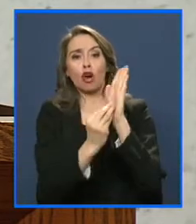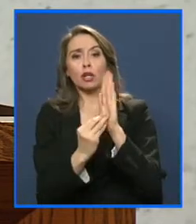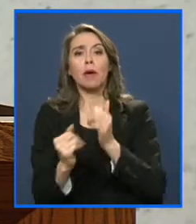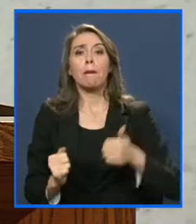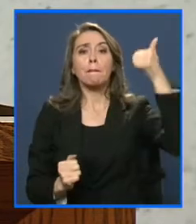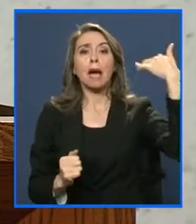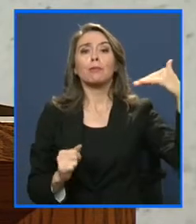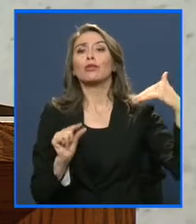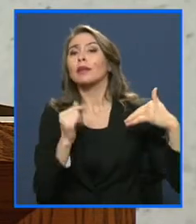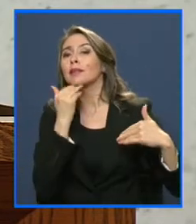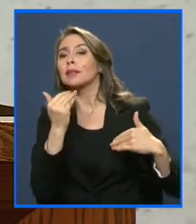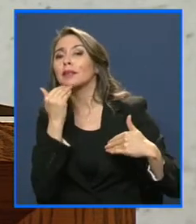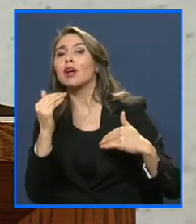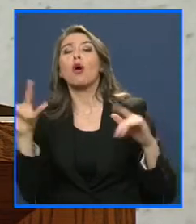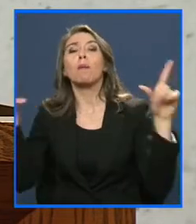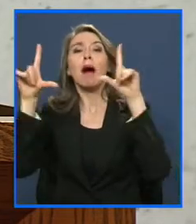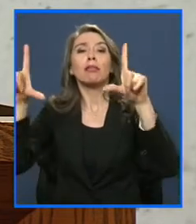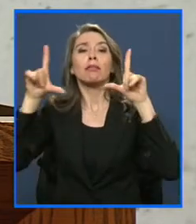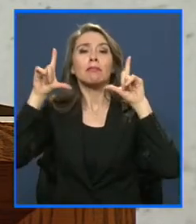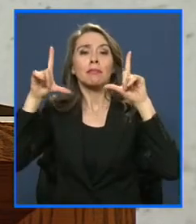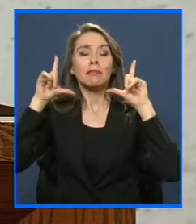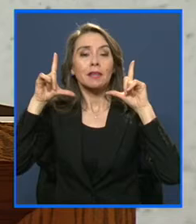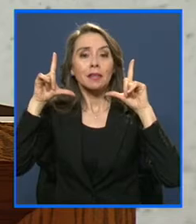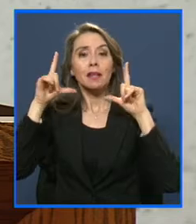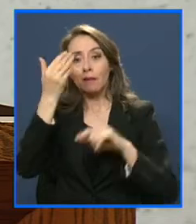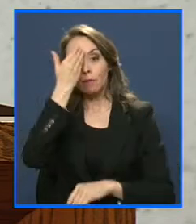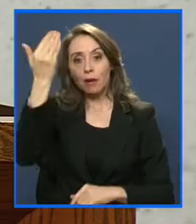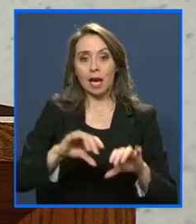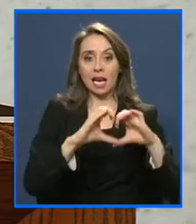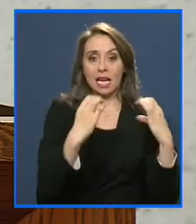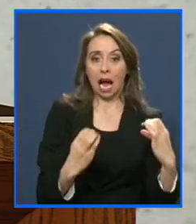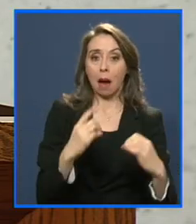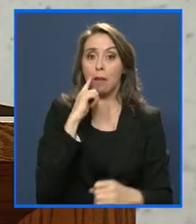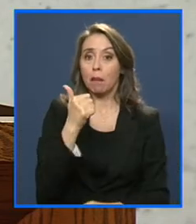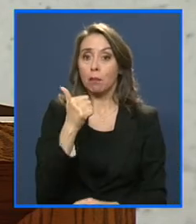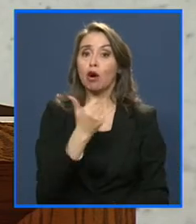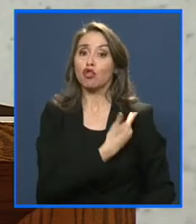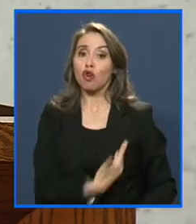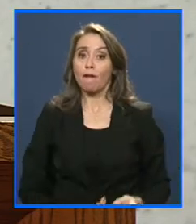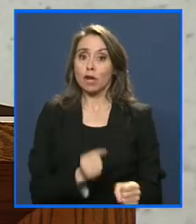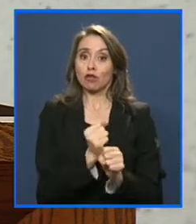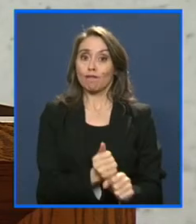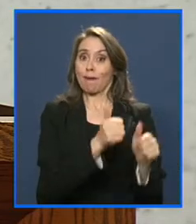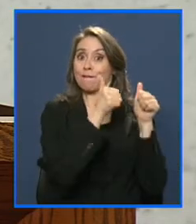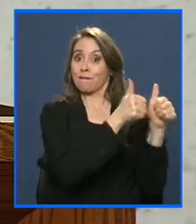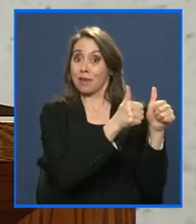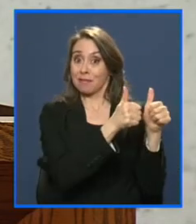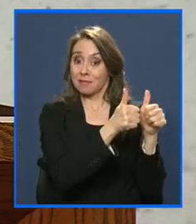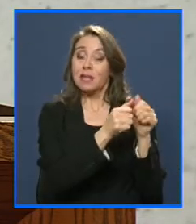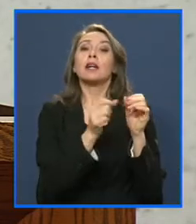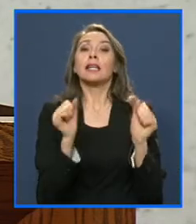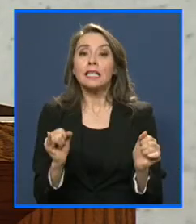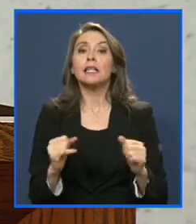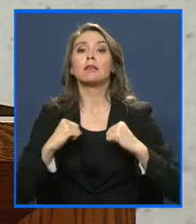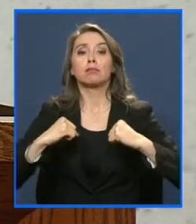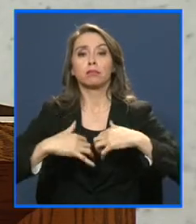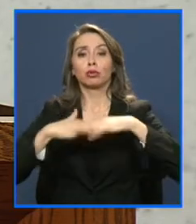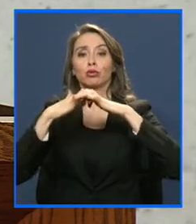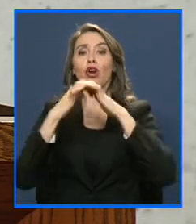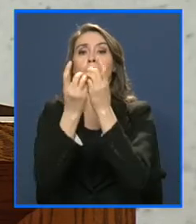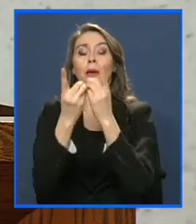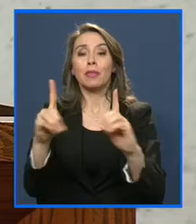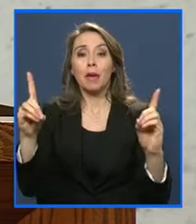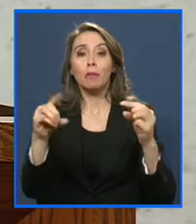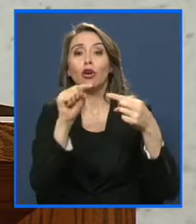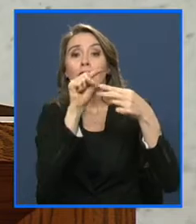lo accesorio o lo mediático el prestigio de la cámara y el éxito de cualquier gobierno y junto con ello la solidez de nuestra democracia